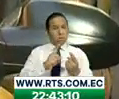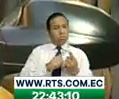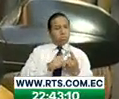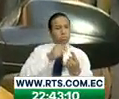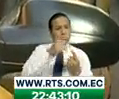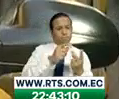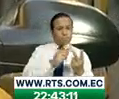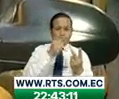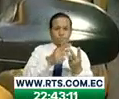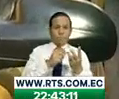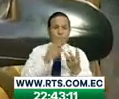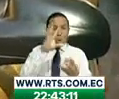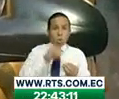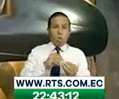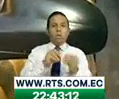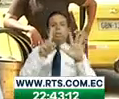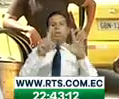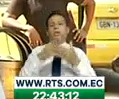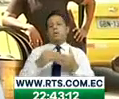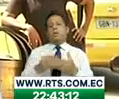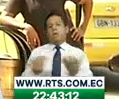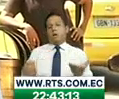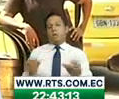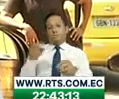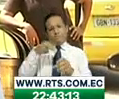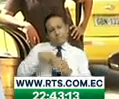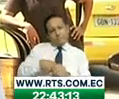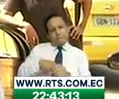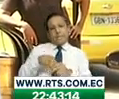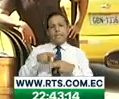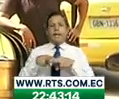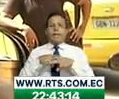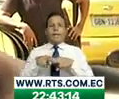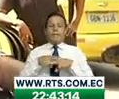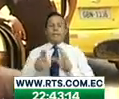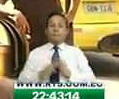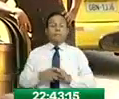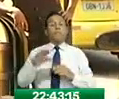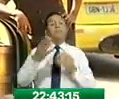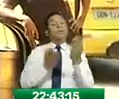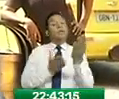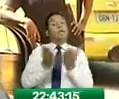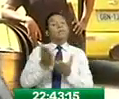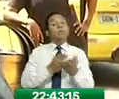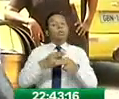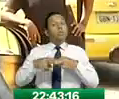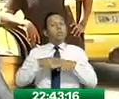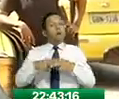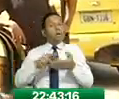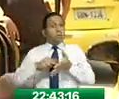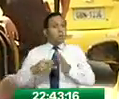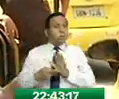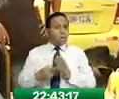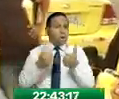viajan dentro de la unidad. El servicio de taxi es una categoría comercial. El transporte público